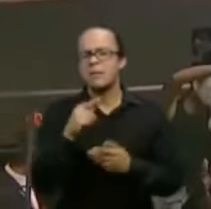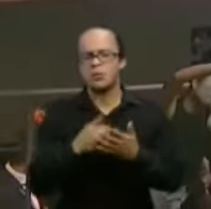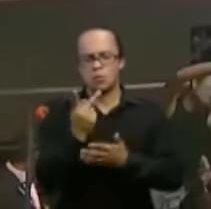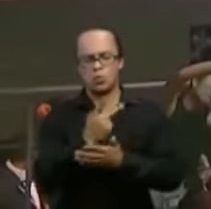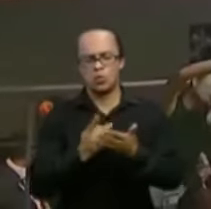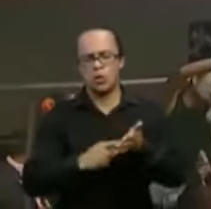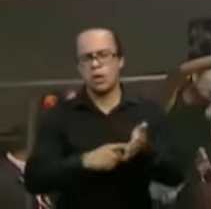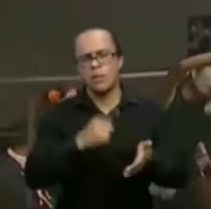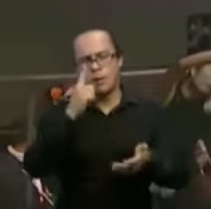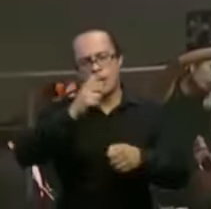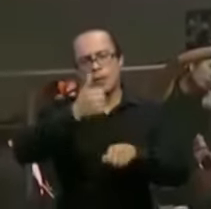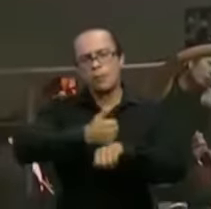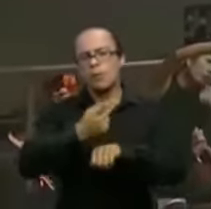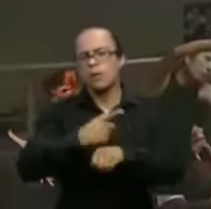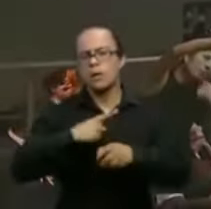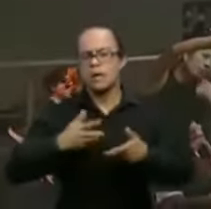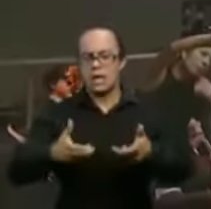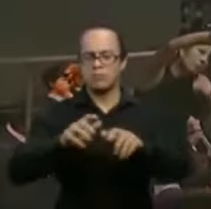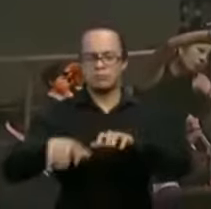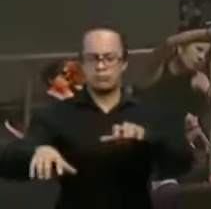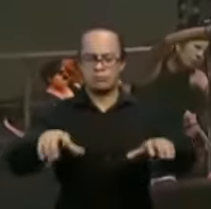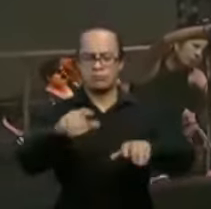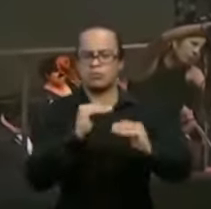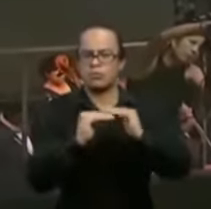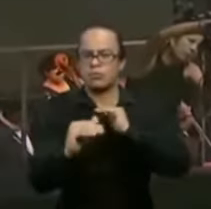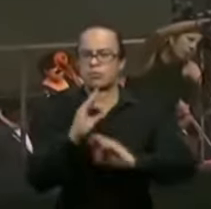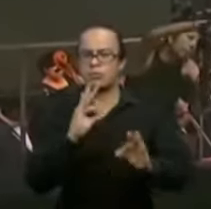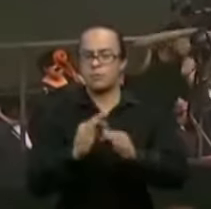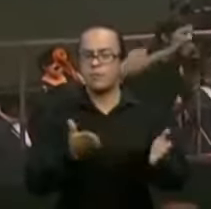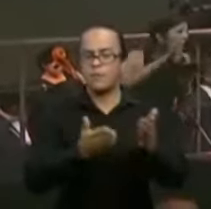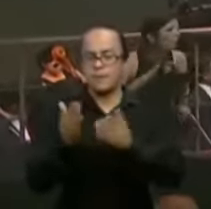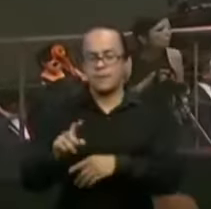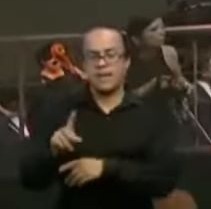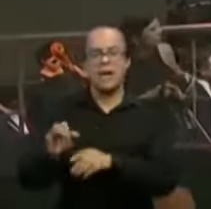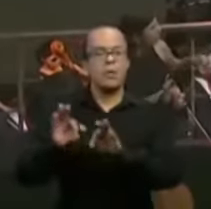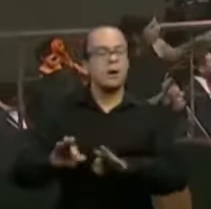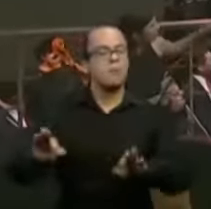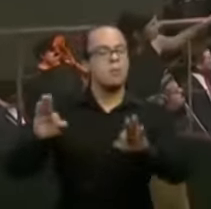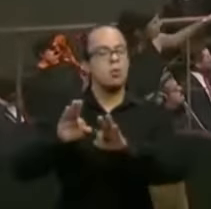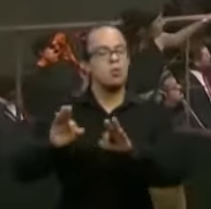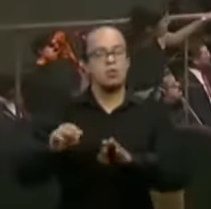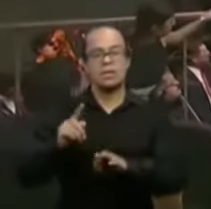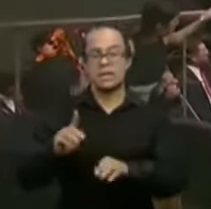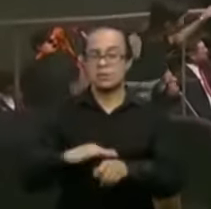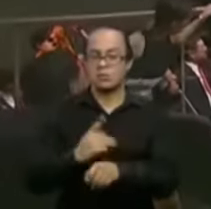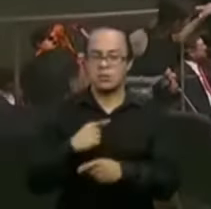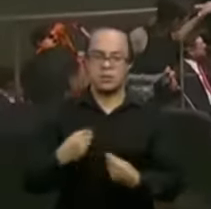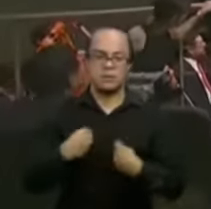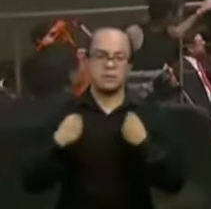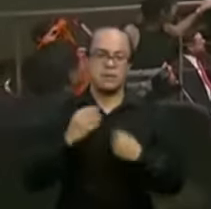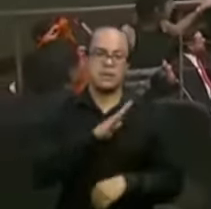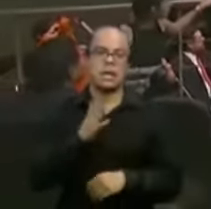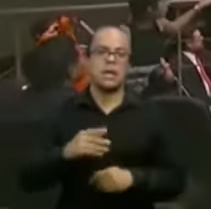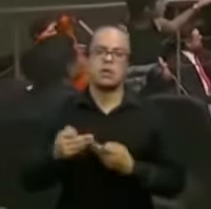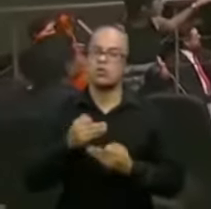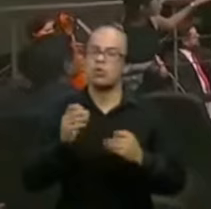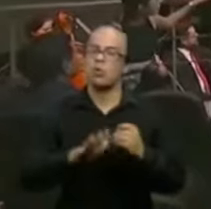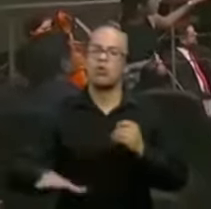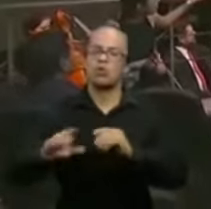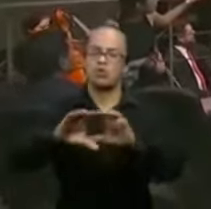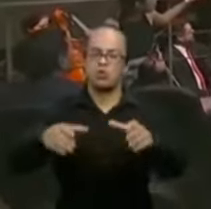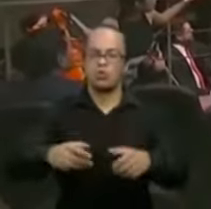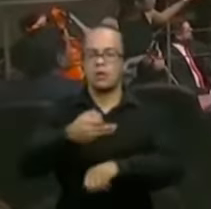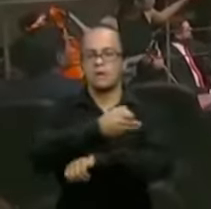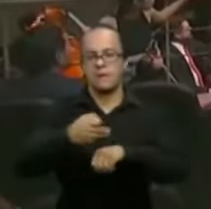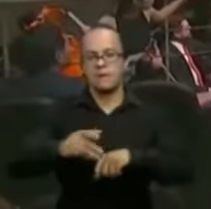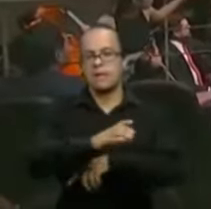emergente, insisto, de bacheo. Sin agua no hay vida. Reconocemos que el agua es el elemento vital de toda sociedad,